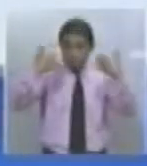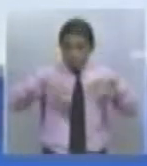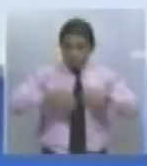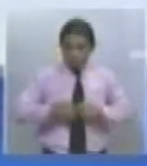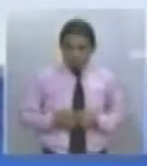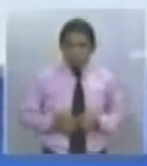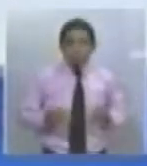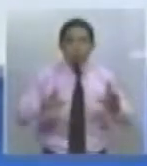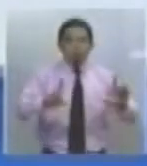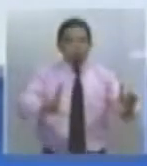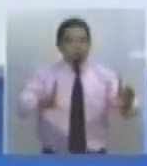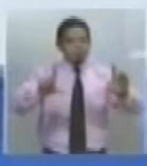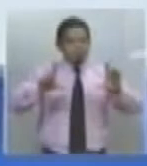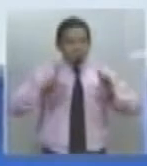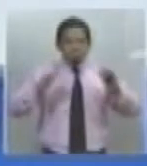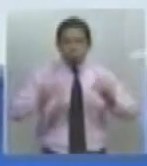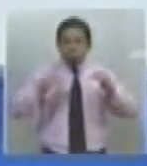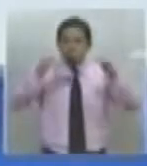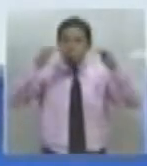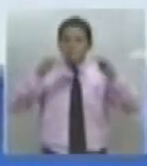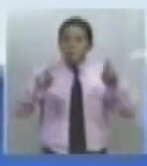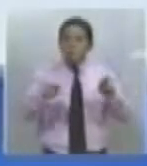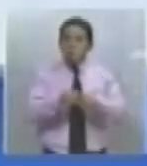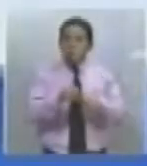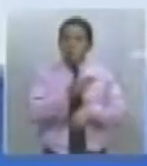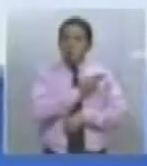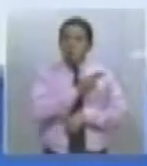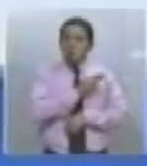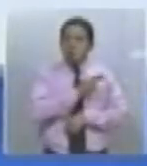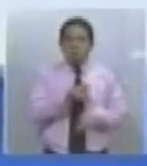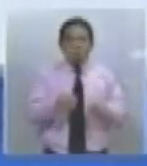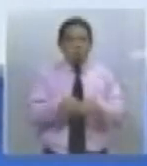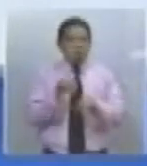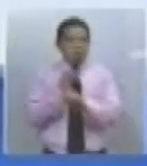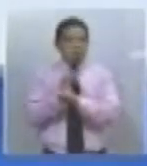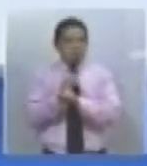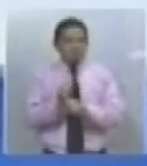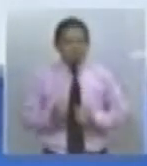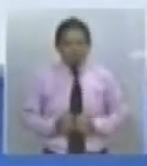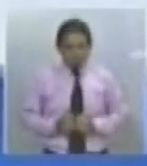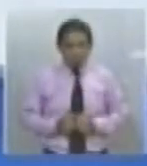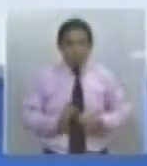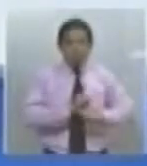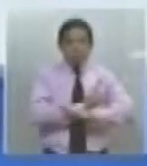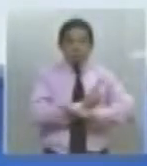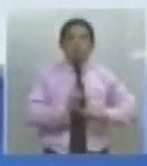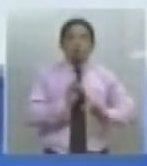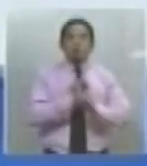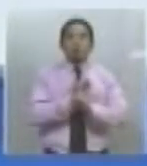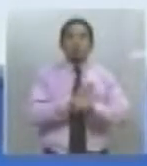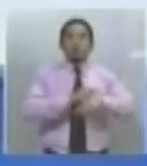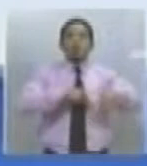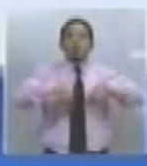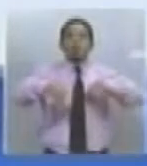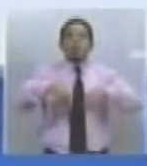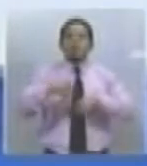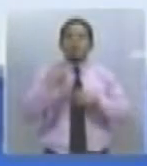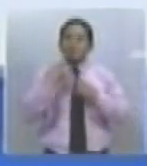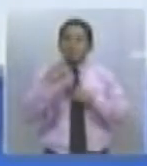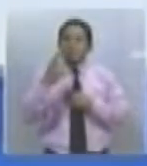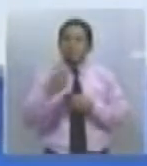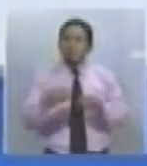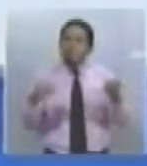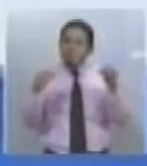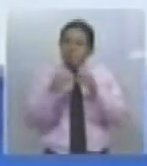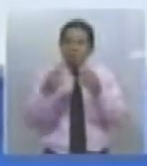a la titulación de tercer nivel. Joan Mora, director del Instituto de Transporte, afirma que falta difusión sobre este tema